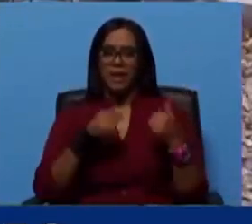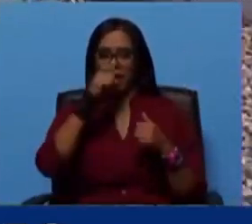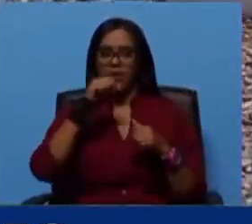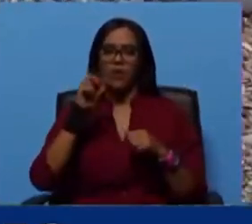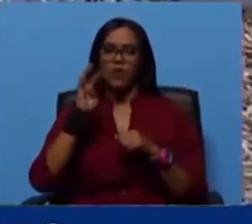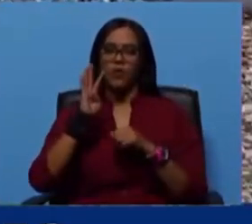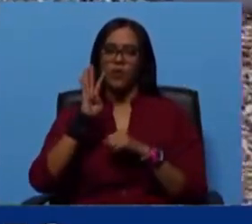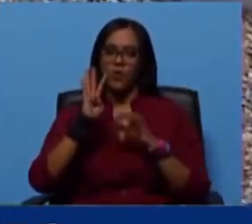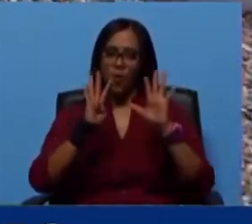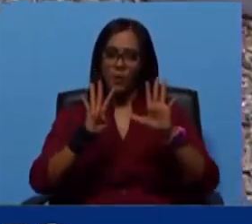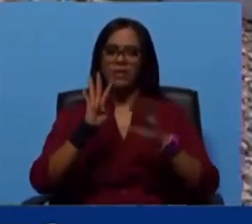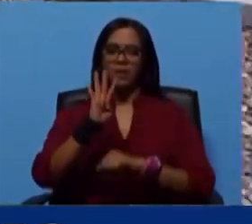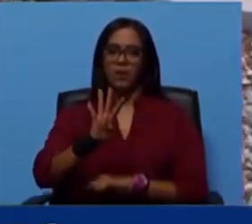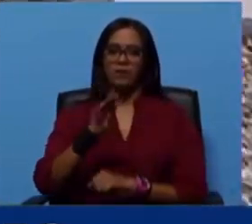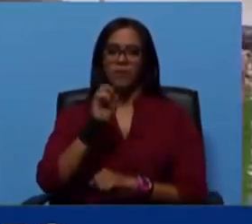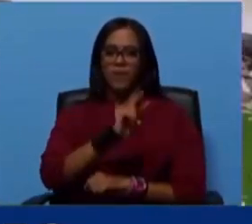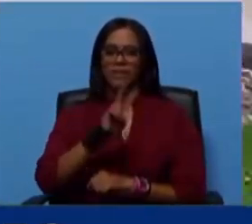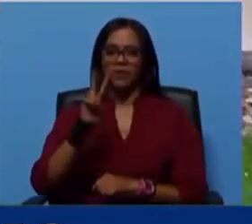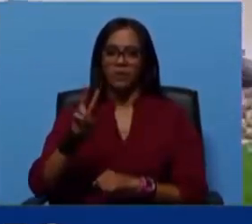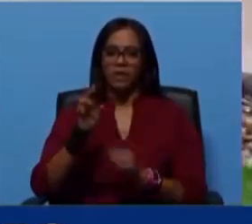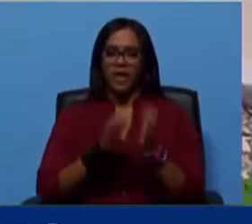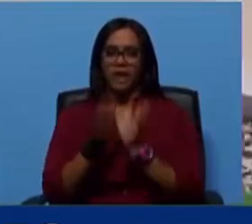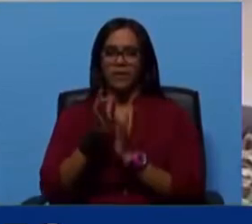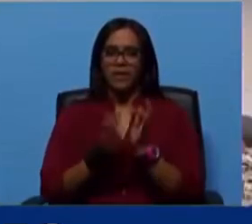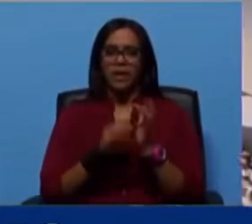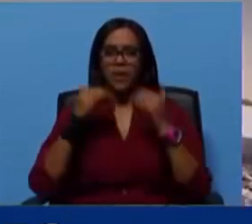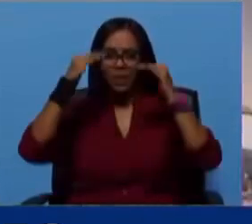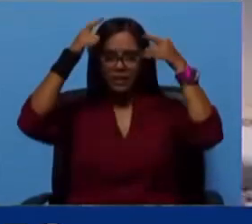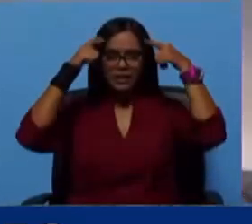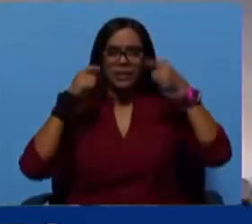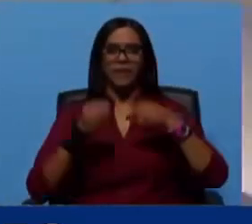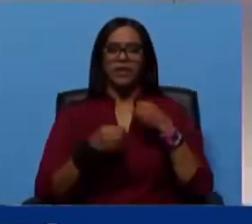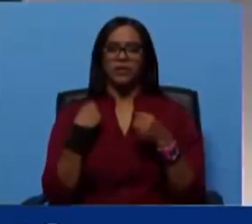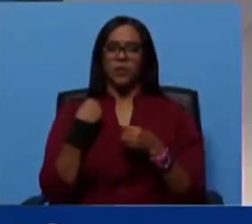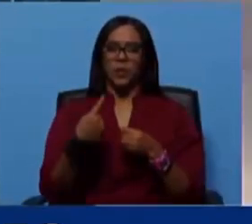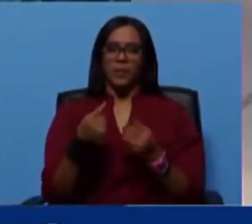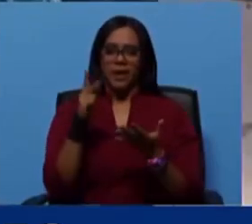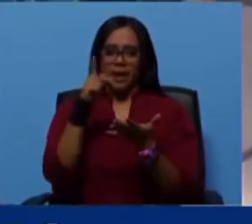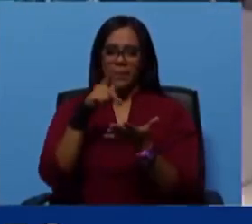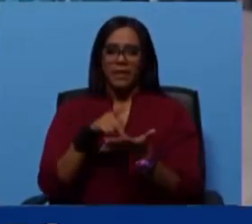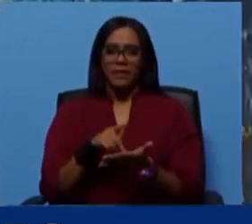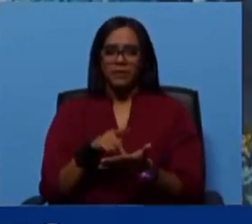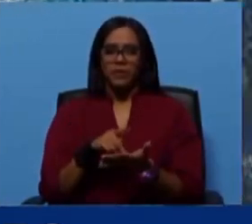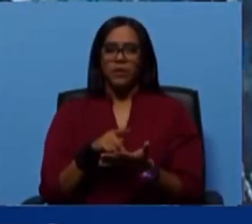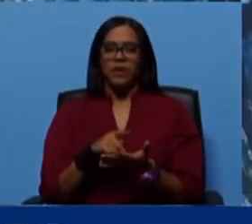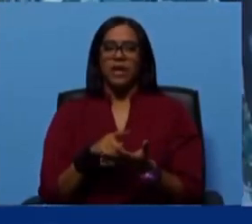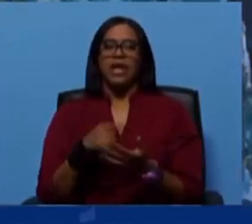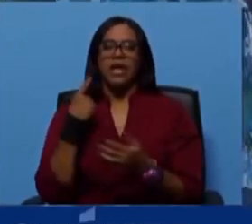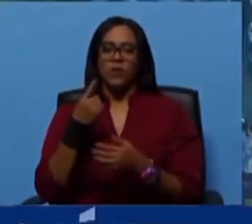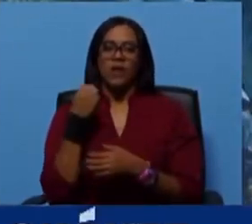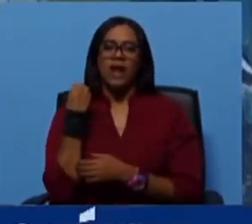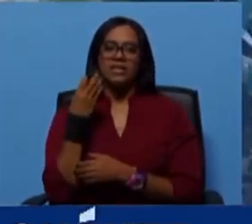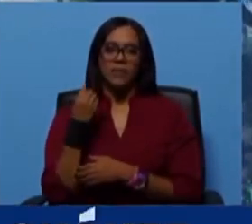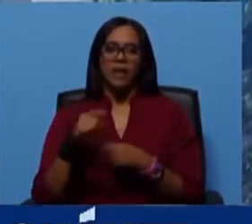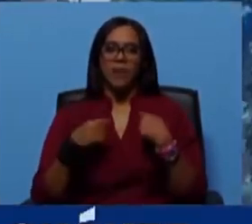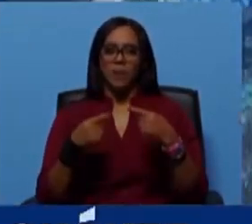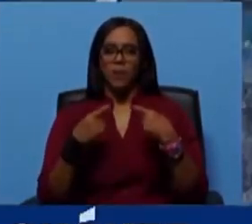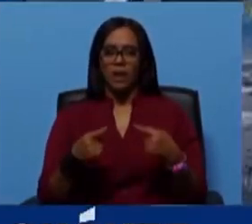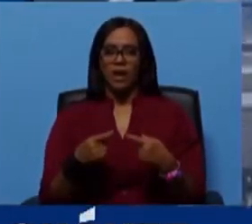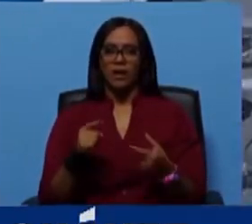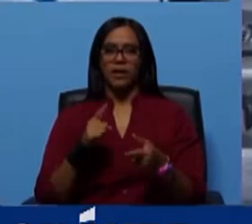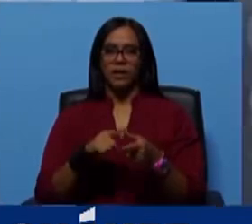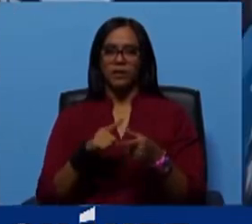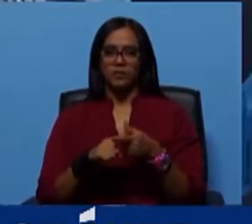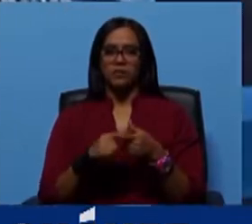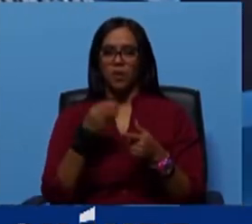el 22 de abril, el comandante Chávez hizo su primera aparición en una asamblea popular. Entonces, bueno,